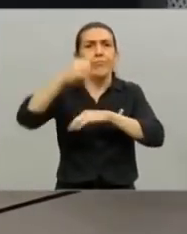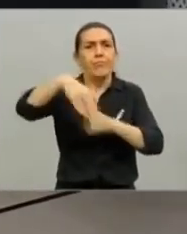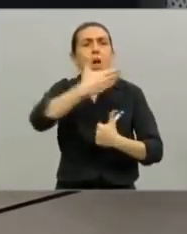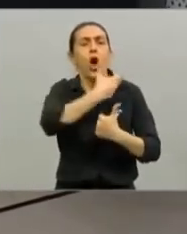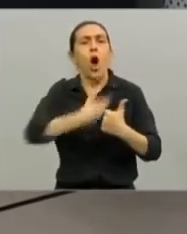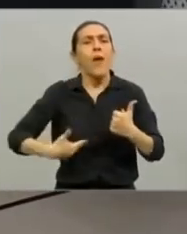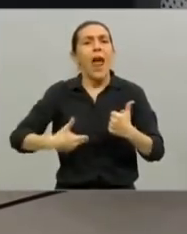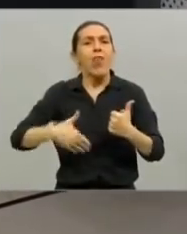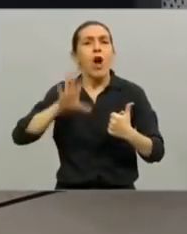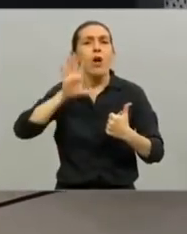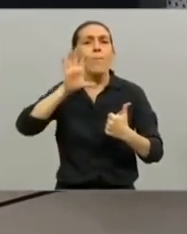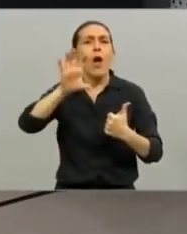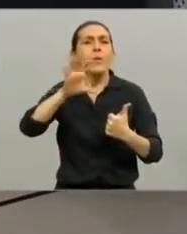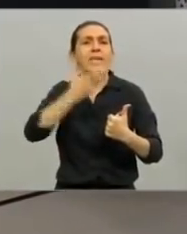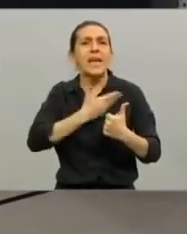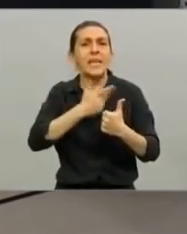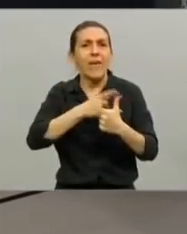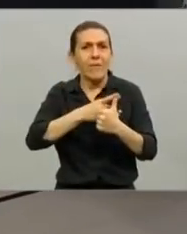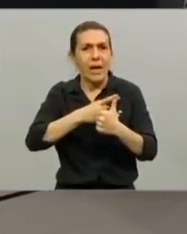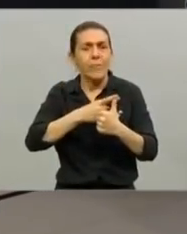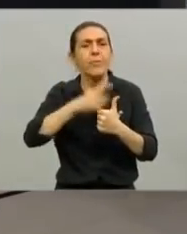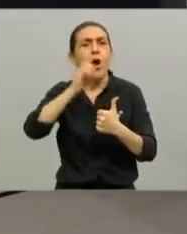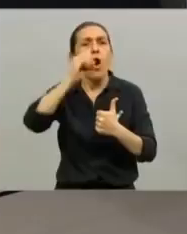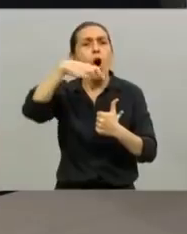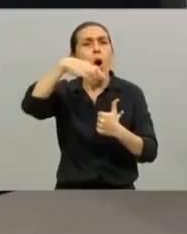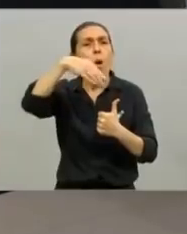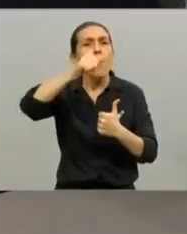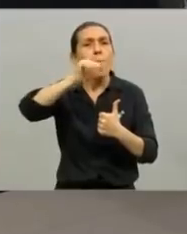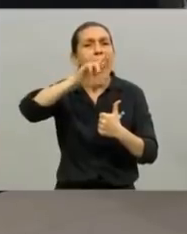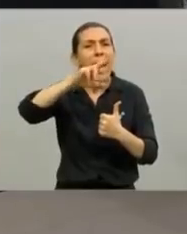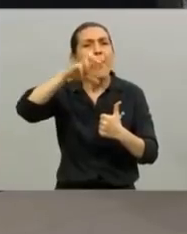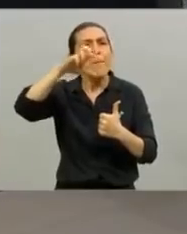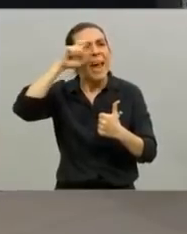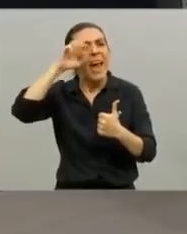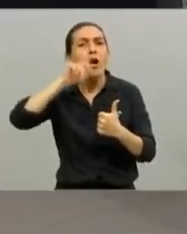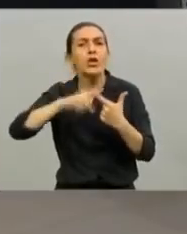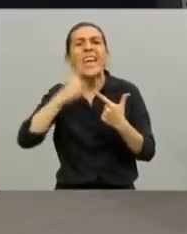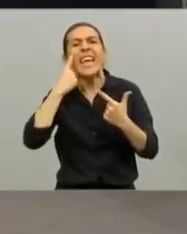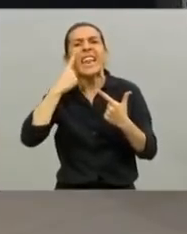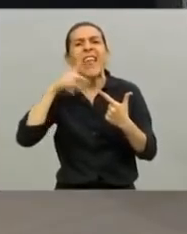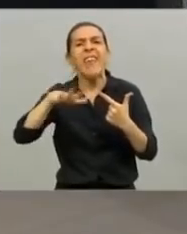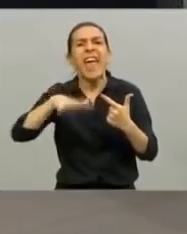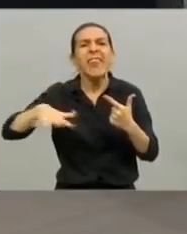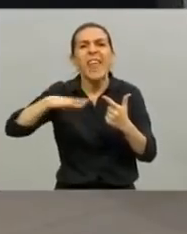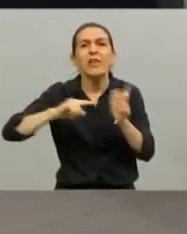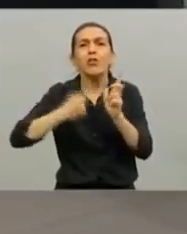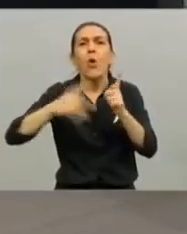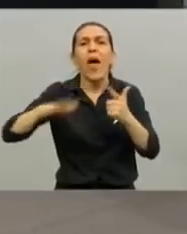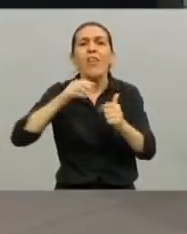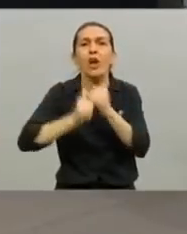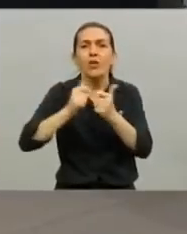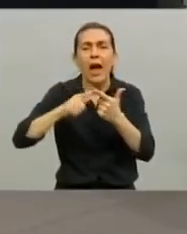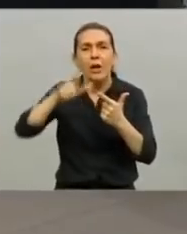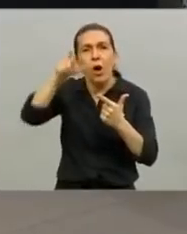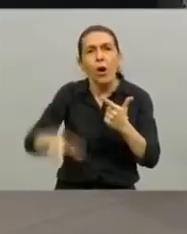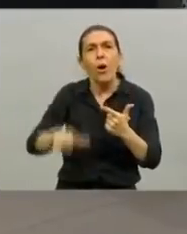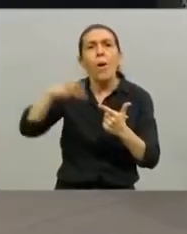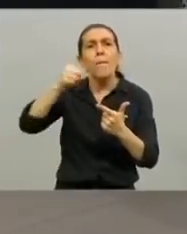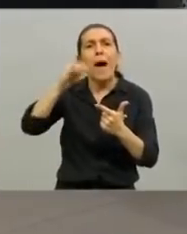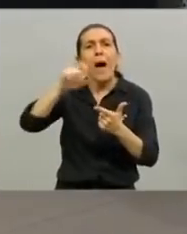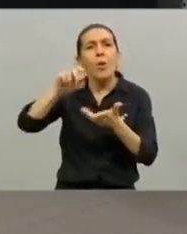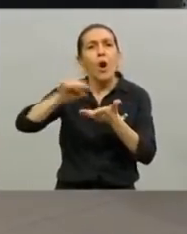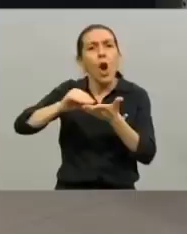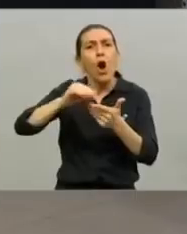provincia de Santa Fe, contador Omar Perotti, el intendente de la ciudad de Rosario, doctor Pablo